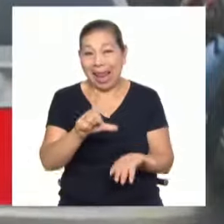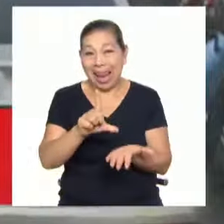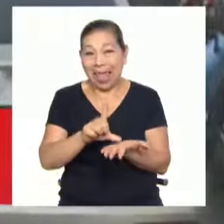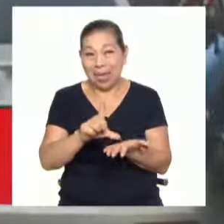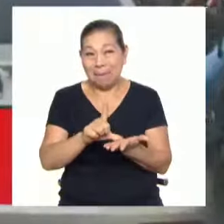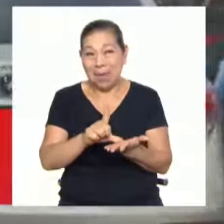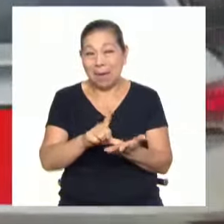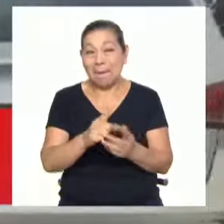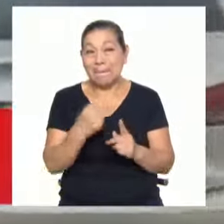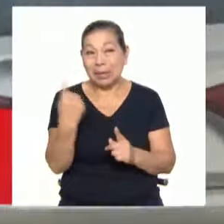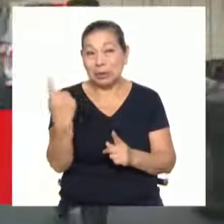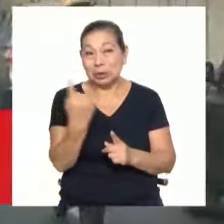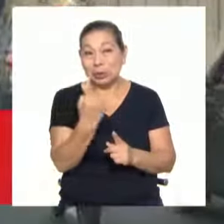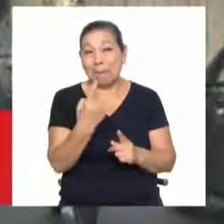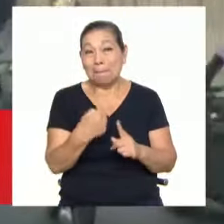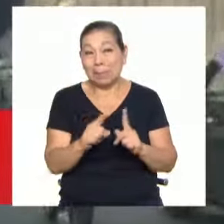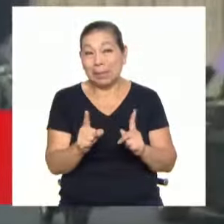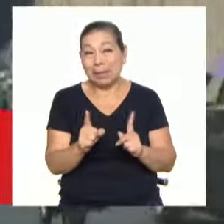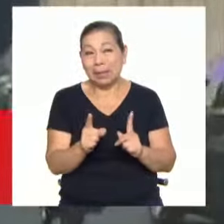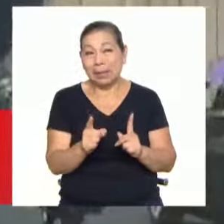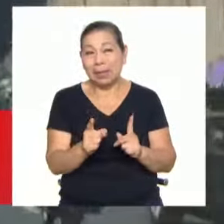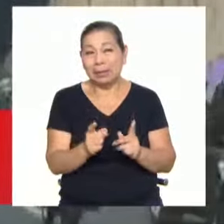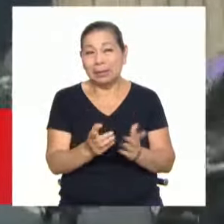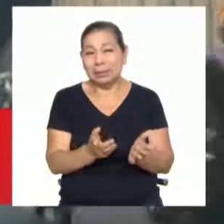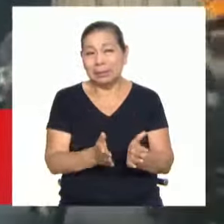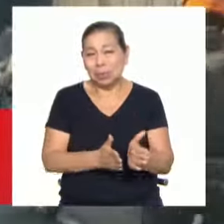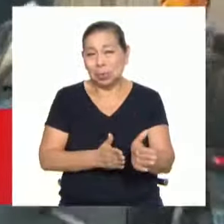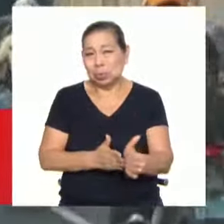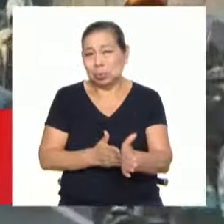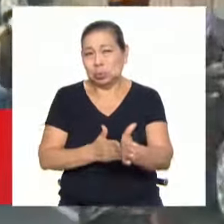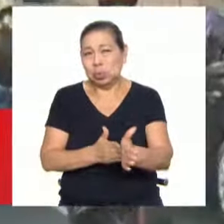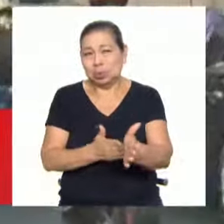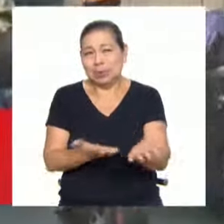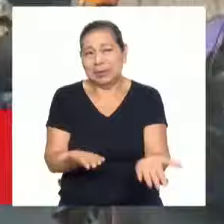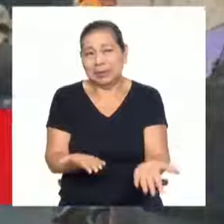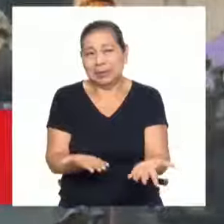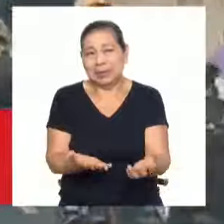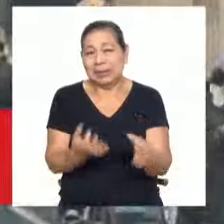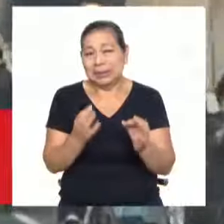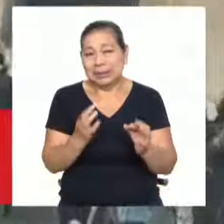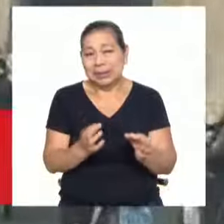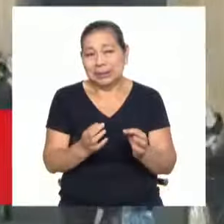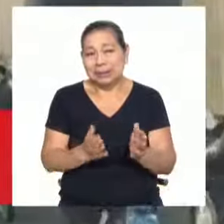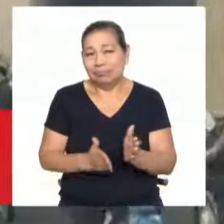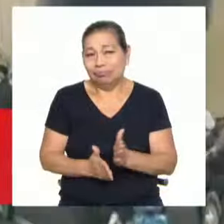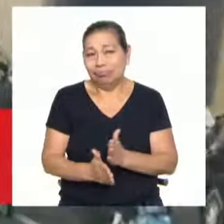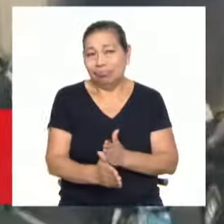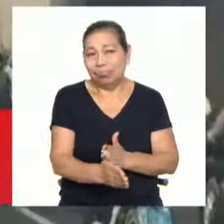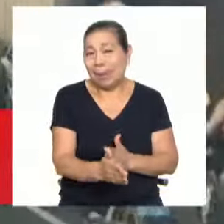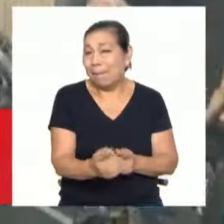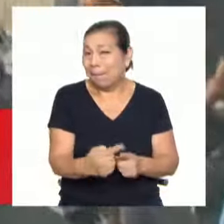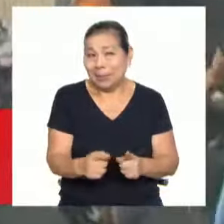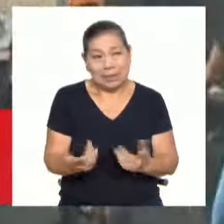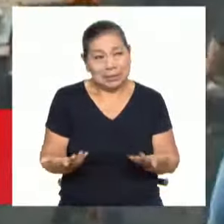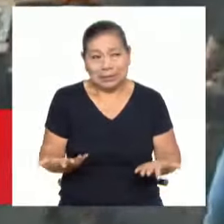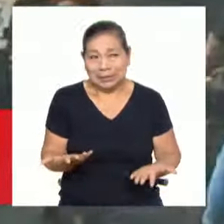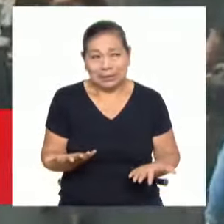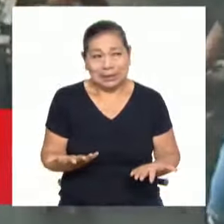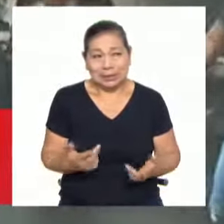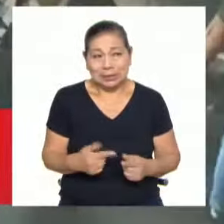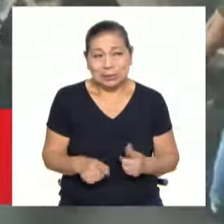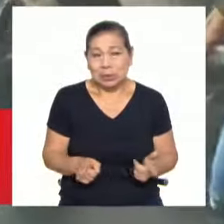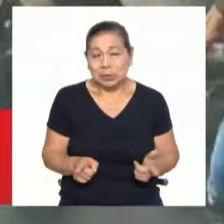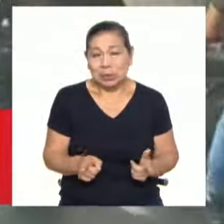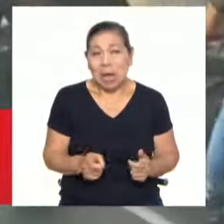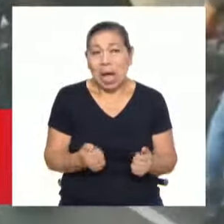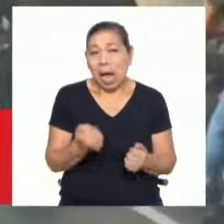vía que es exclusiva, parece una vía habitual, ¿no? El tráfico que suele haber en la capital, sin embargo, no, esto es a raíz de